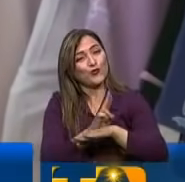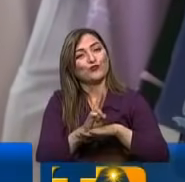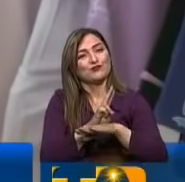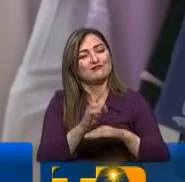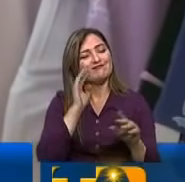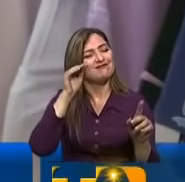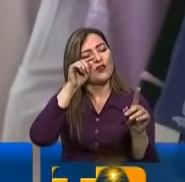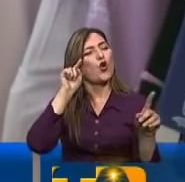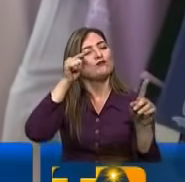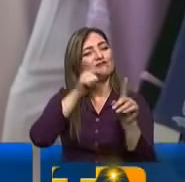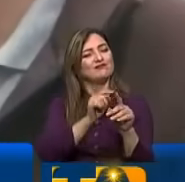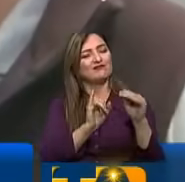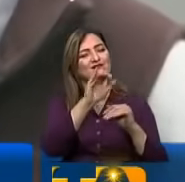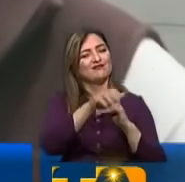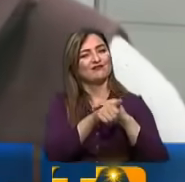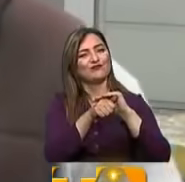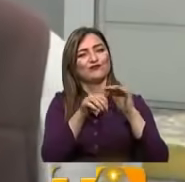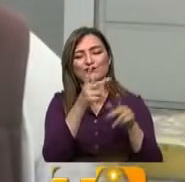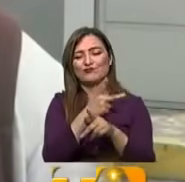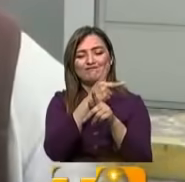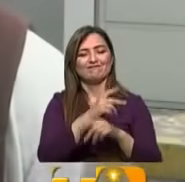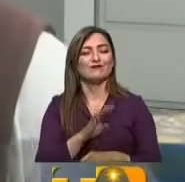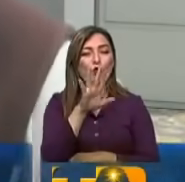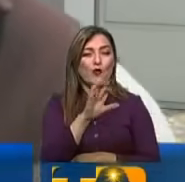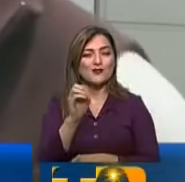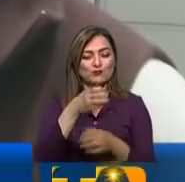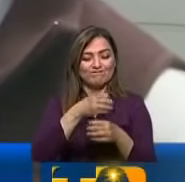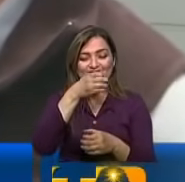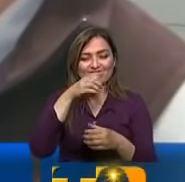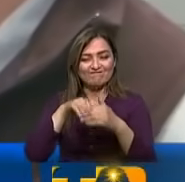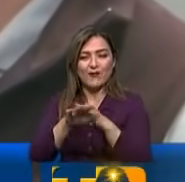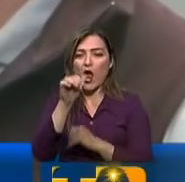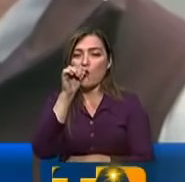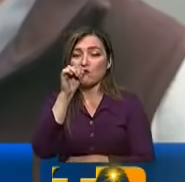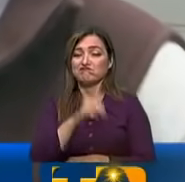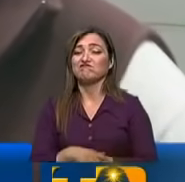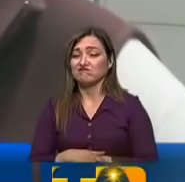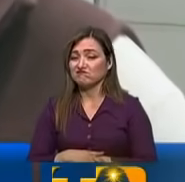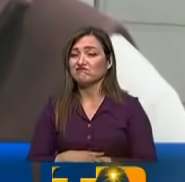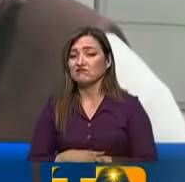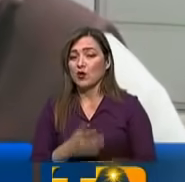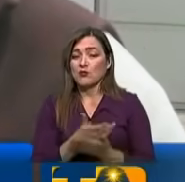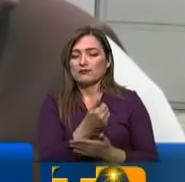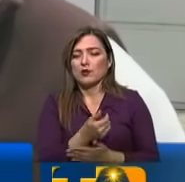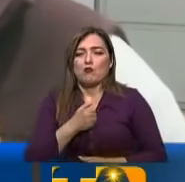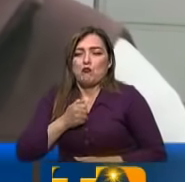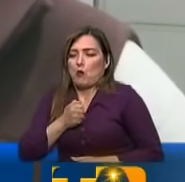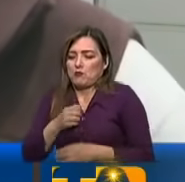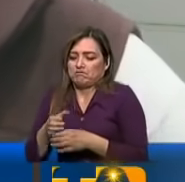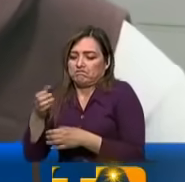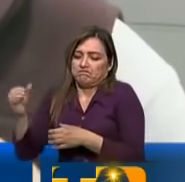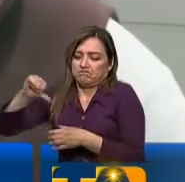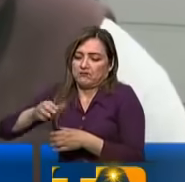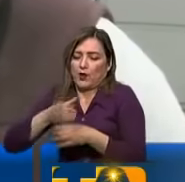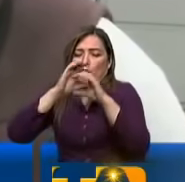la misión de preservar las Islas Galápagos. Increíblemente, el 40% de las botellas que se reciclan es agua, cuando nosotros podemos tener un